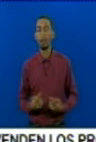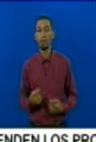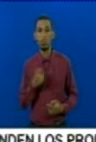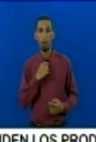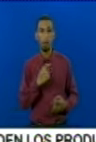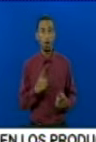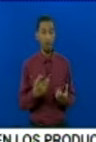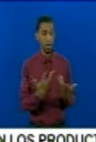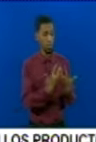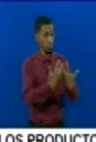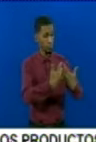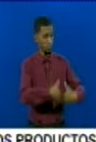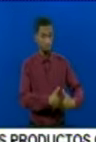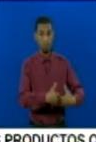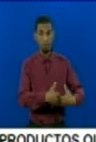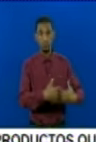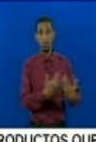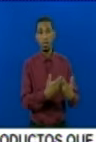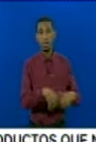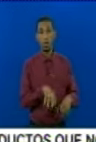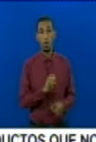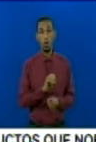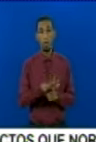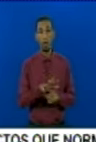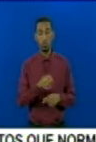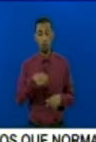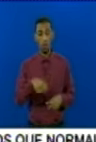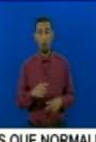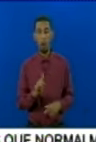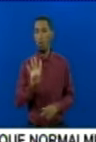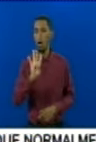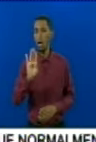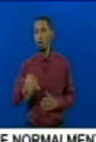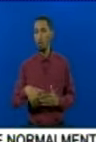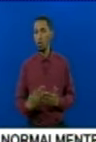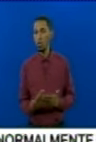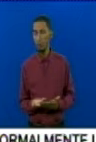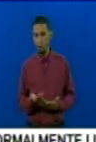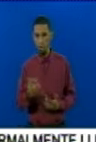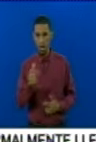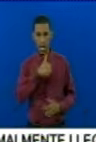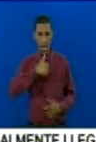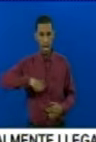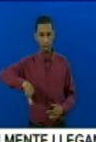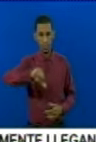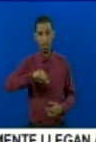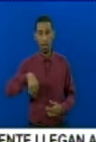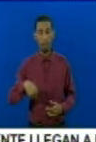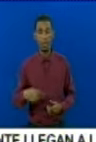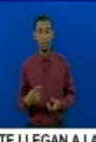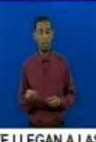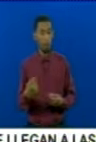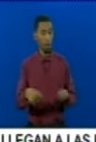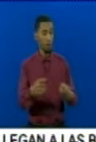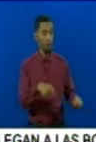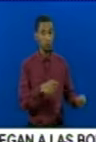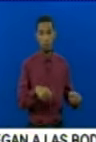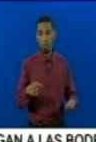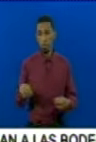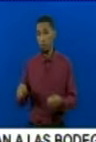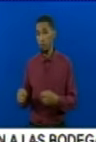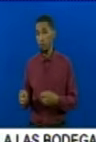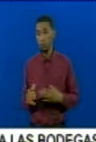que se inició a hacer hace 4 días, de aceite para vender por el tienda, recaudadores de